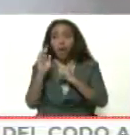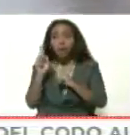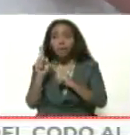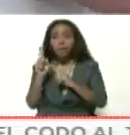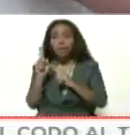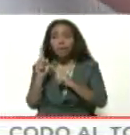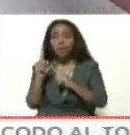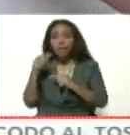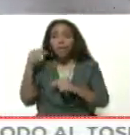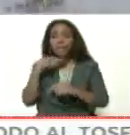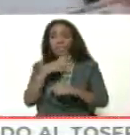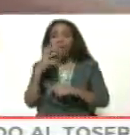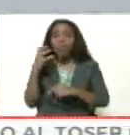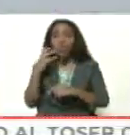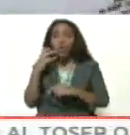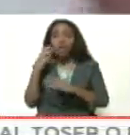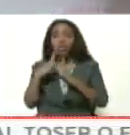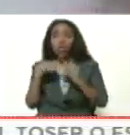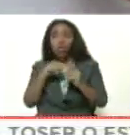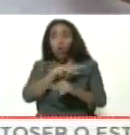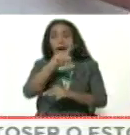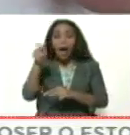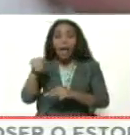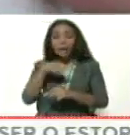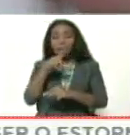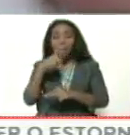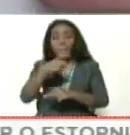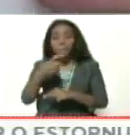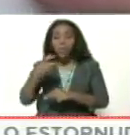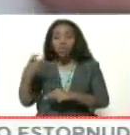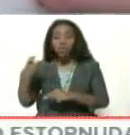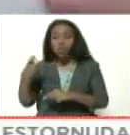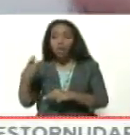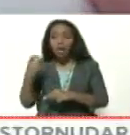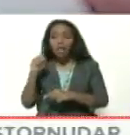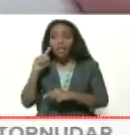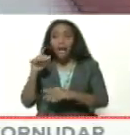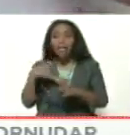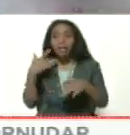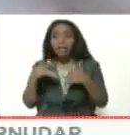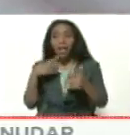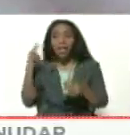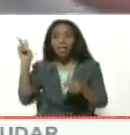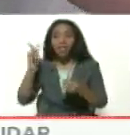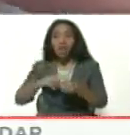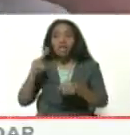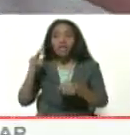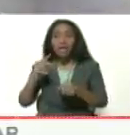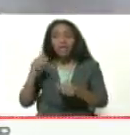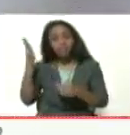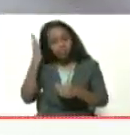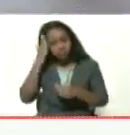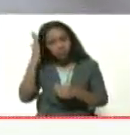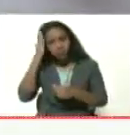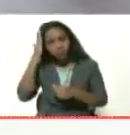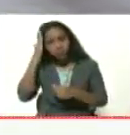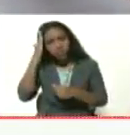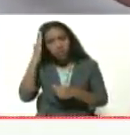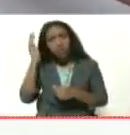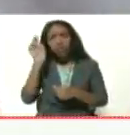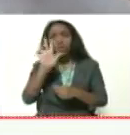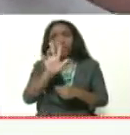de Iván Duque, todos estos perpetradores de eventos violentos. Sabemos que son